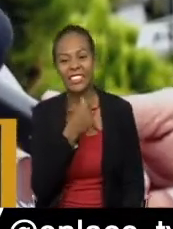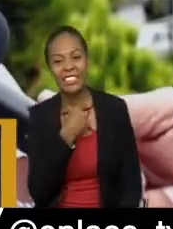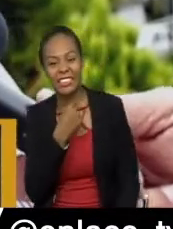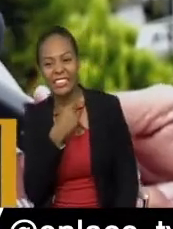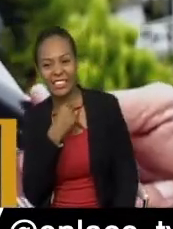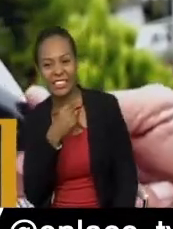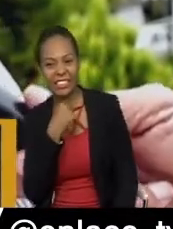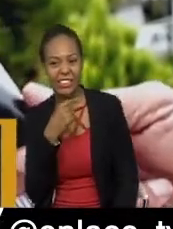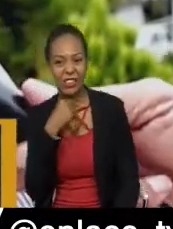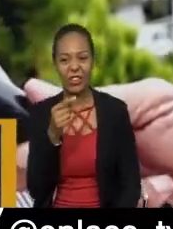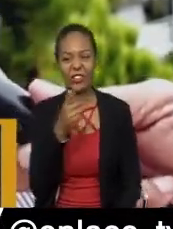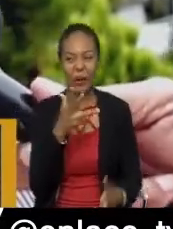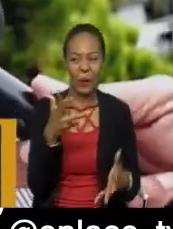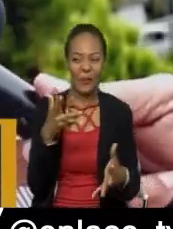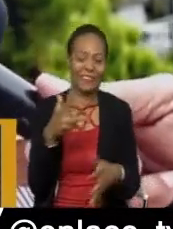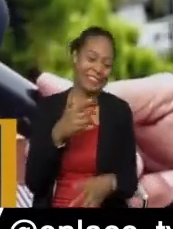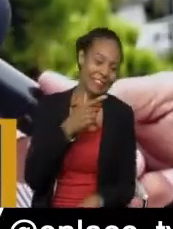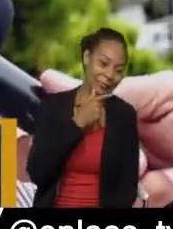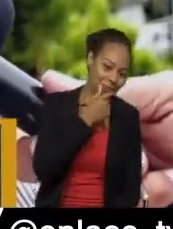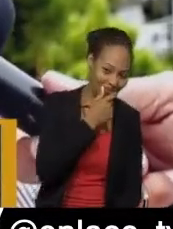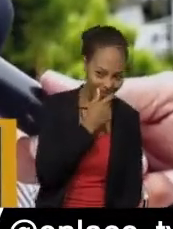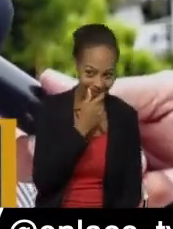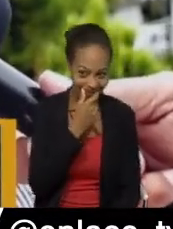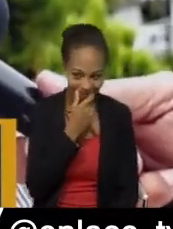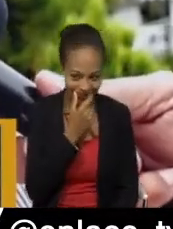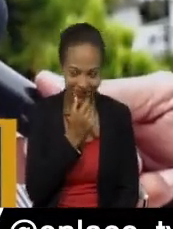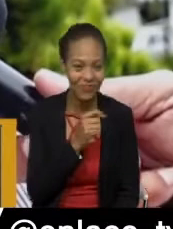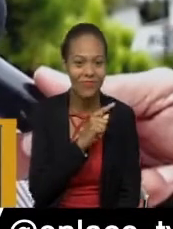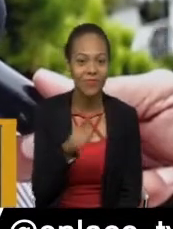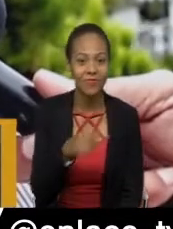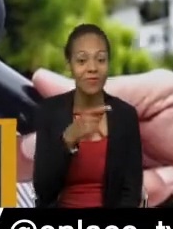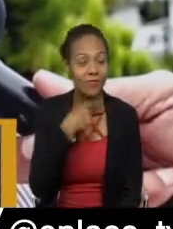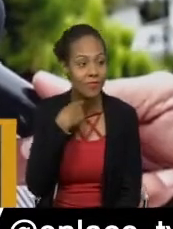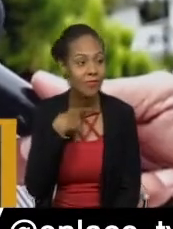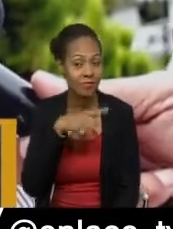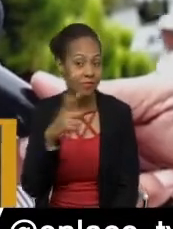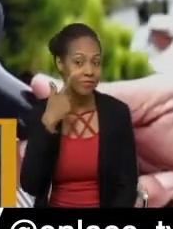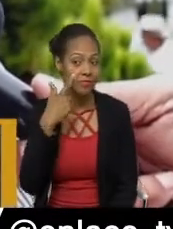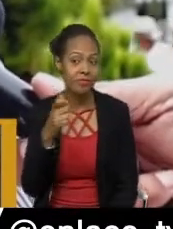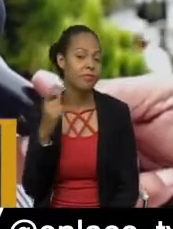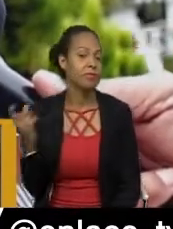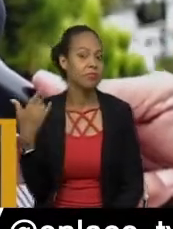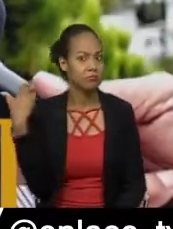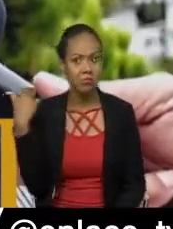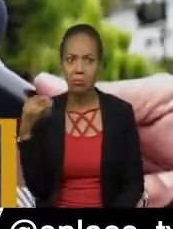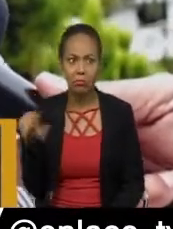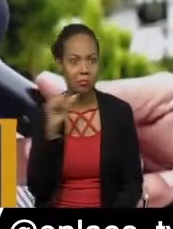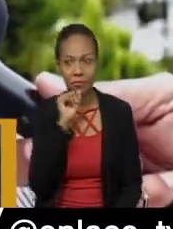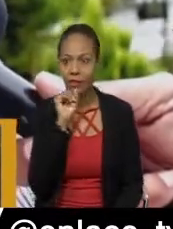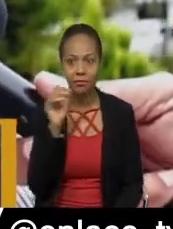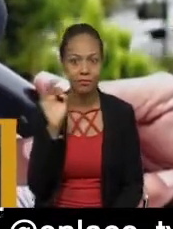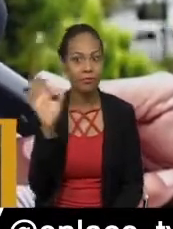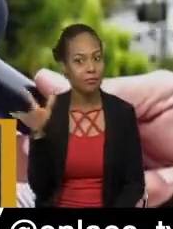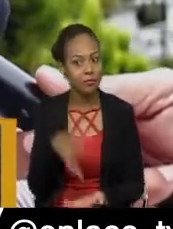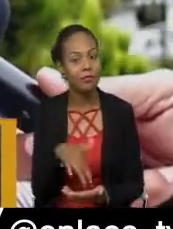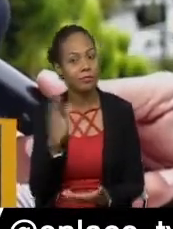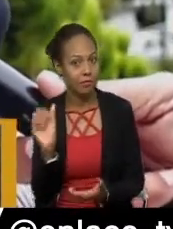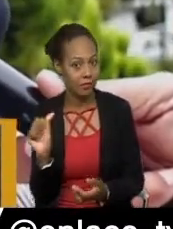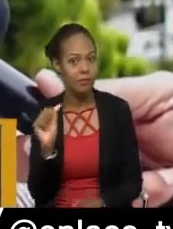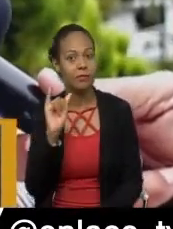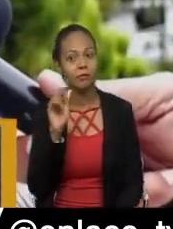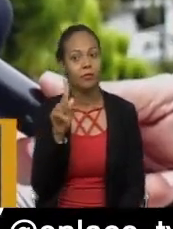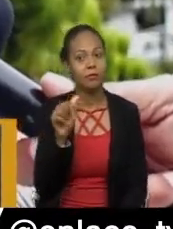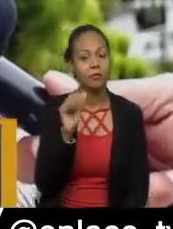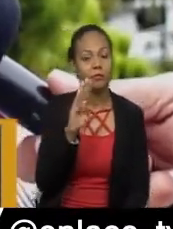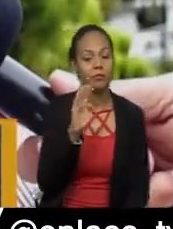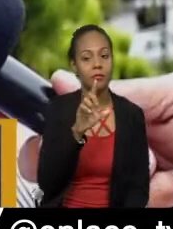moderno y lo irreverente, para que disfrutemos de un show diferente y no antes visto en Barranca Bermeja con esta bella Isabela Santo Domingo.